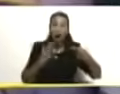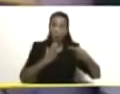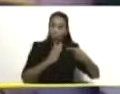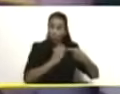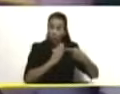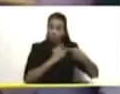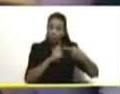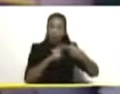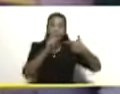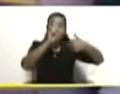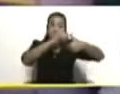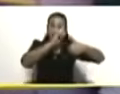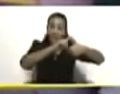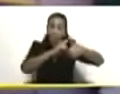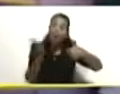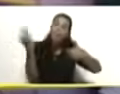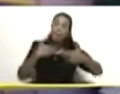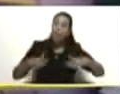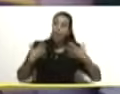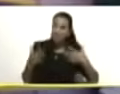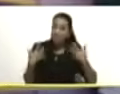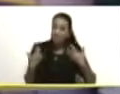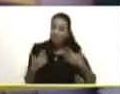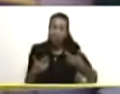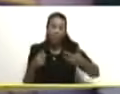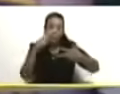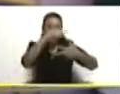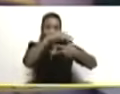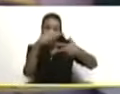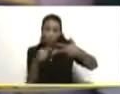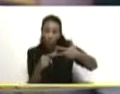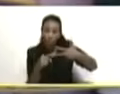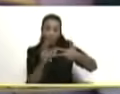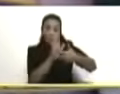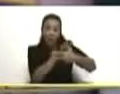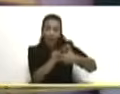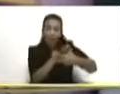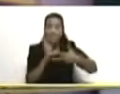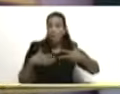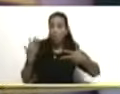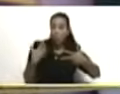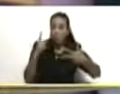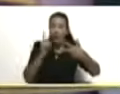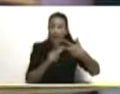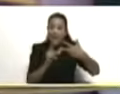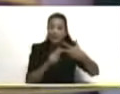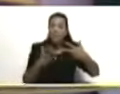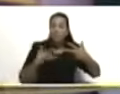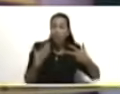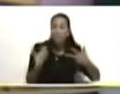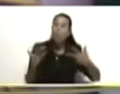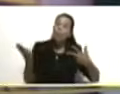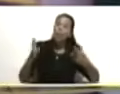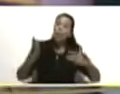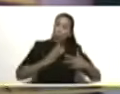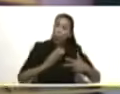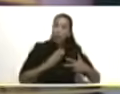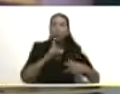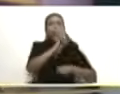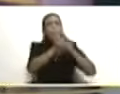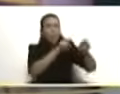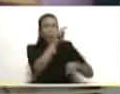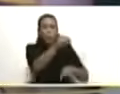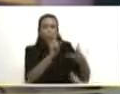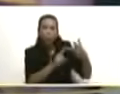a divertirnos, y usted es uno de los presidentes, bueno, más carismáticos de este, del mundo, y por eso yo le preguntaría a usted,